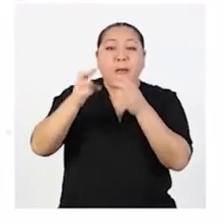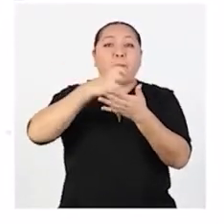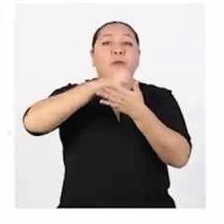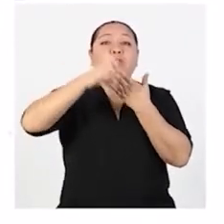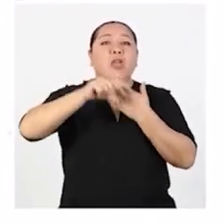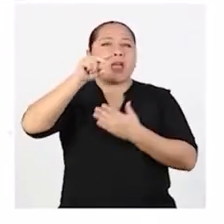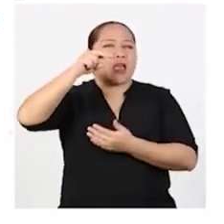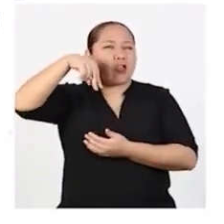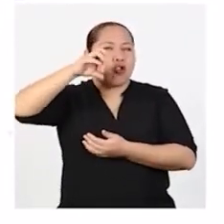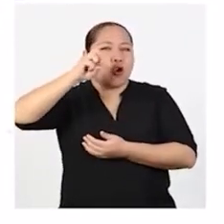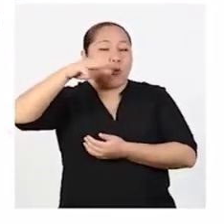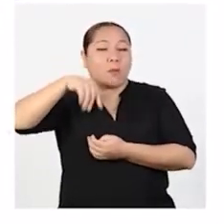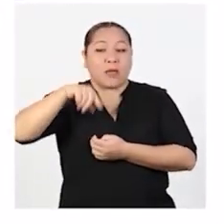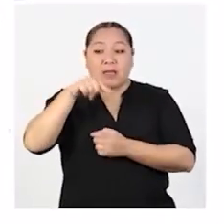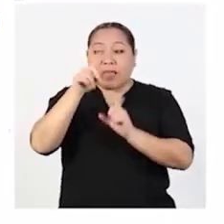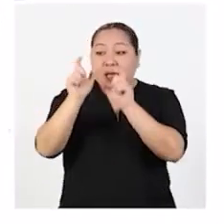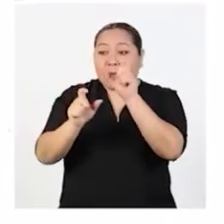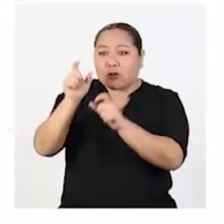que los seres humanos somos